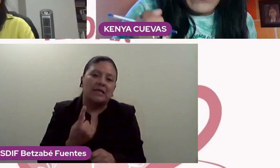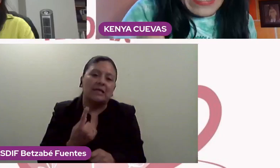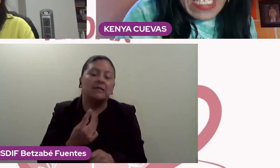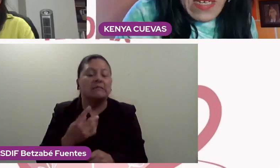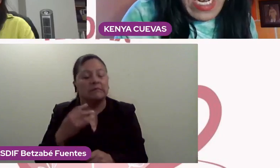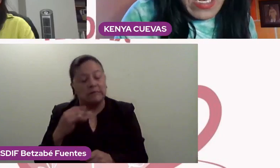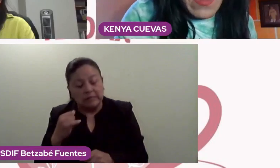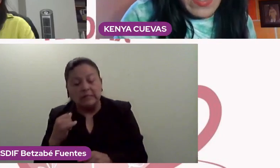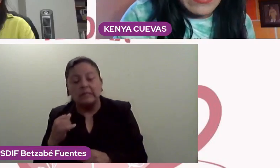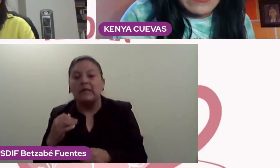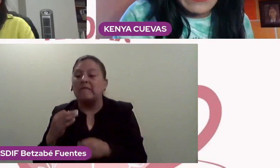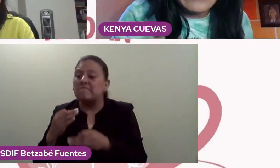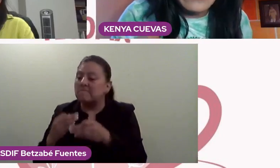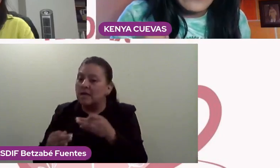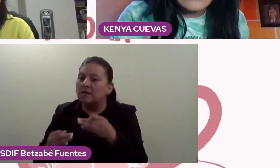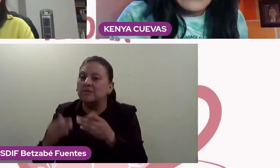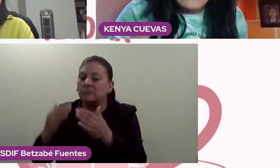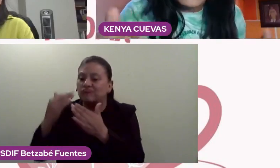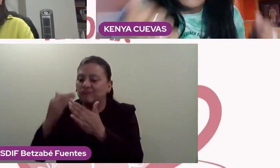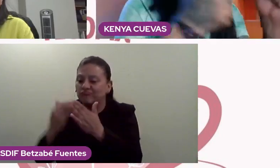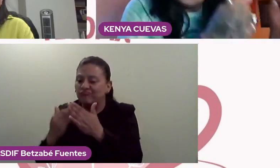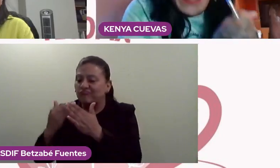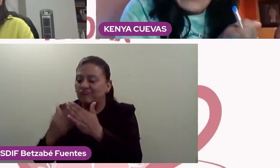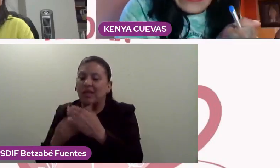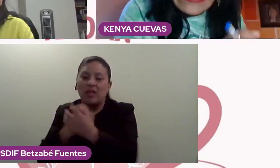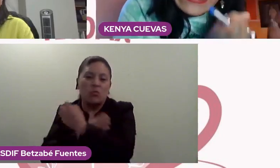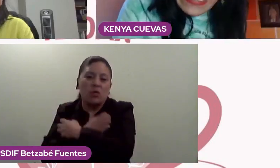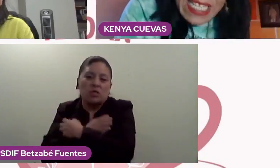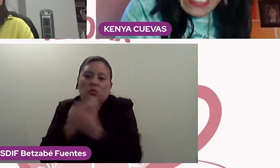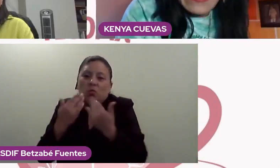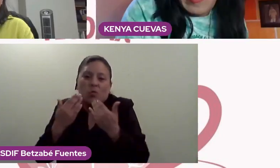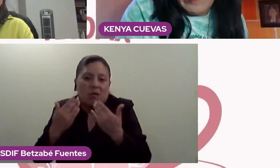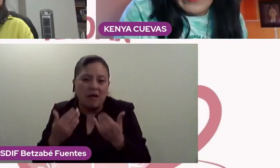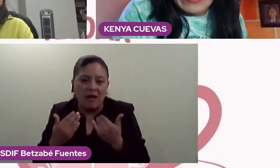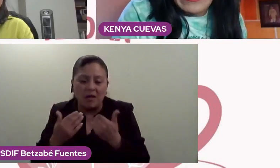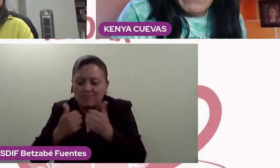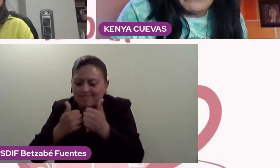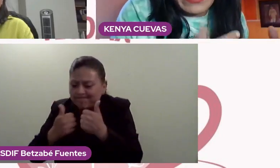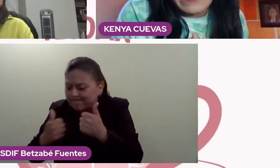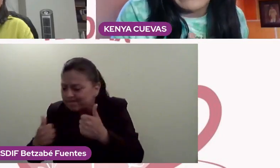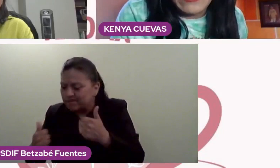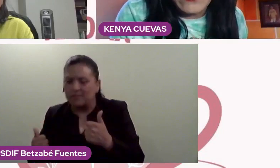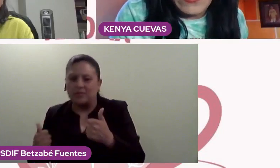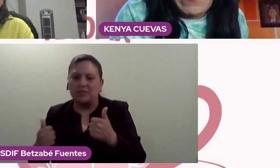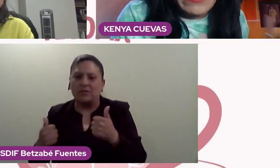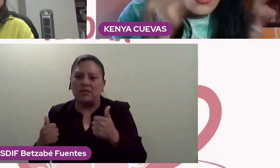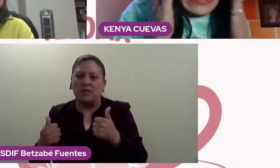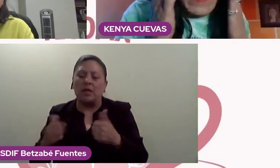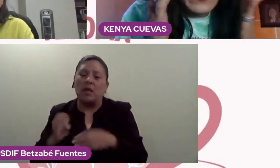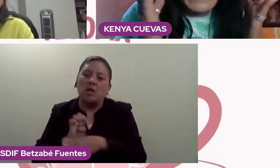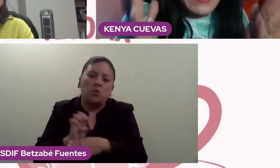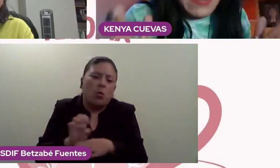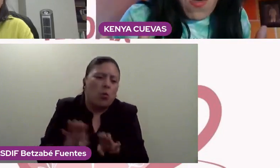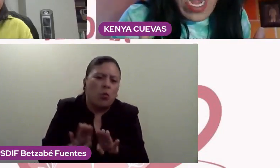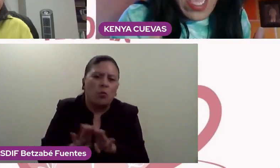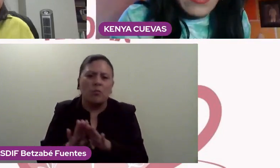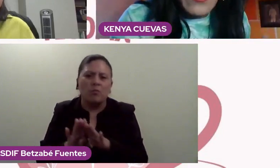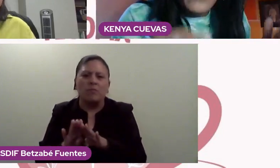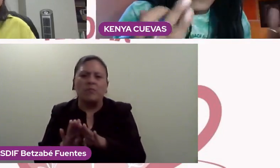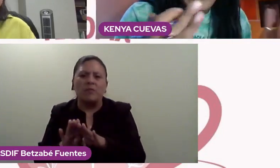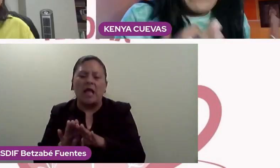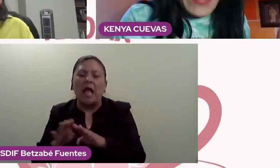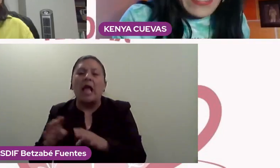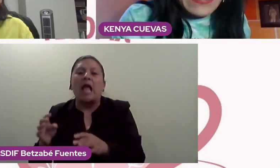importante educativo en la comunidad trans. Entonces, ¿cómo la insertas a lo educativo? Pues a través de estos espacios tenemos